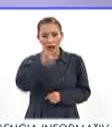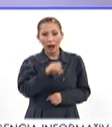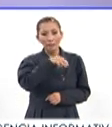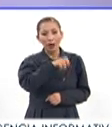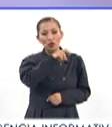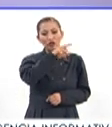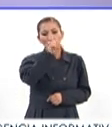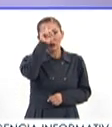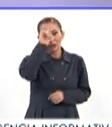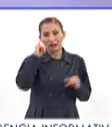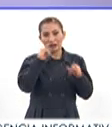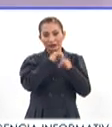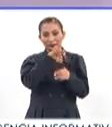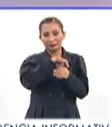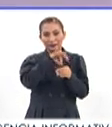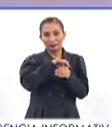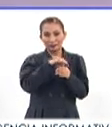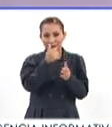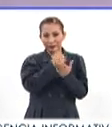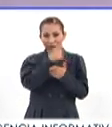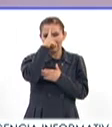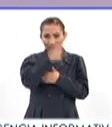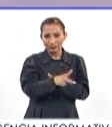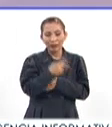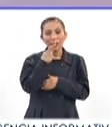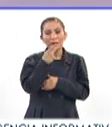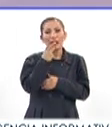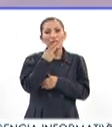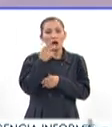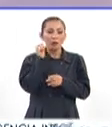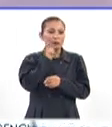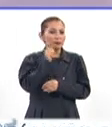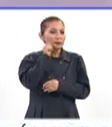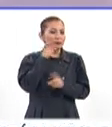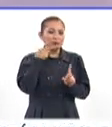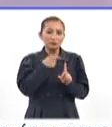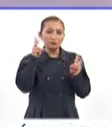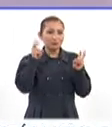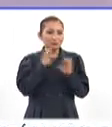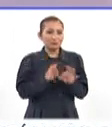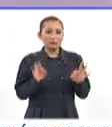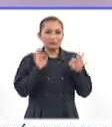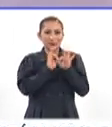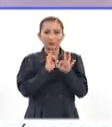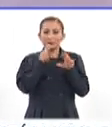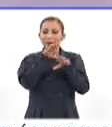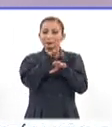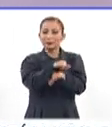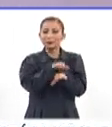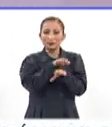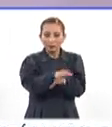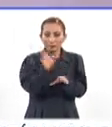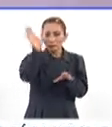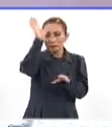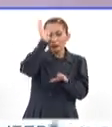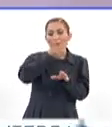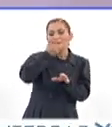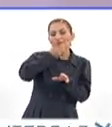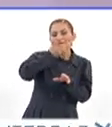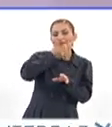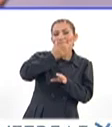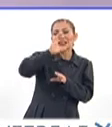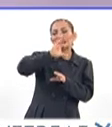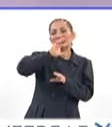Mauricio Huesca, consejero del Instituto Electoral de la Ciudad de México, hablando como siempre de temas importantes respecto a la cultura